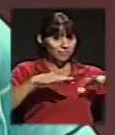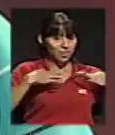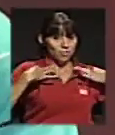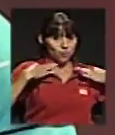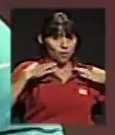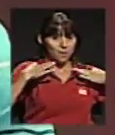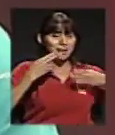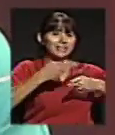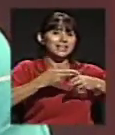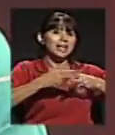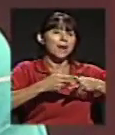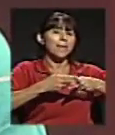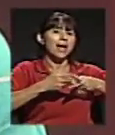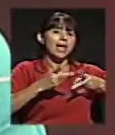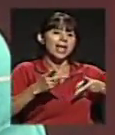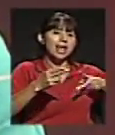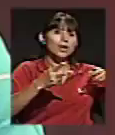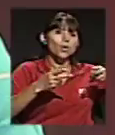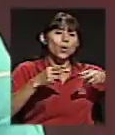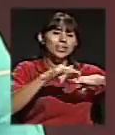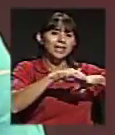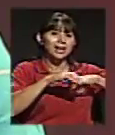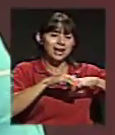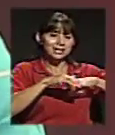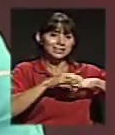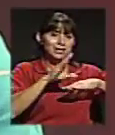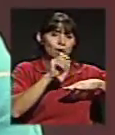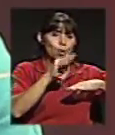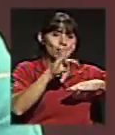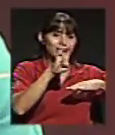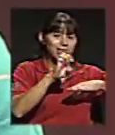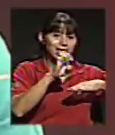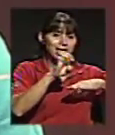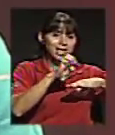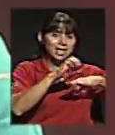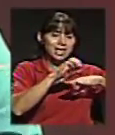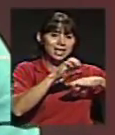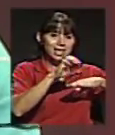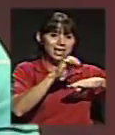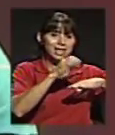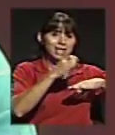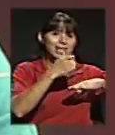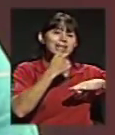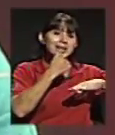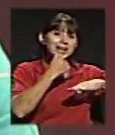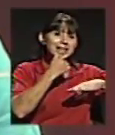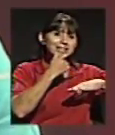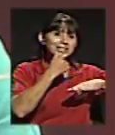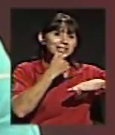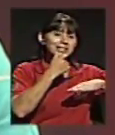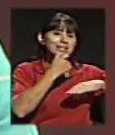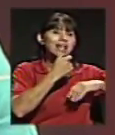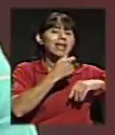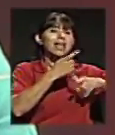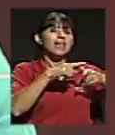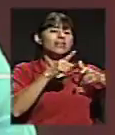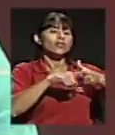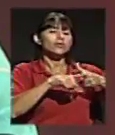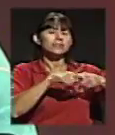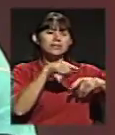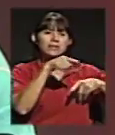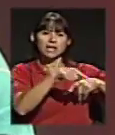parte del mundo, no es que fueran socios en Costa Rica, no podían ser socios en ninguna parte y tenía que aportarse una